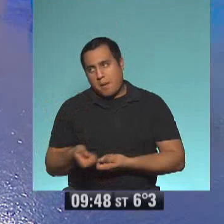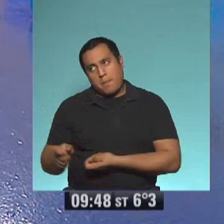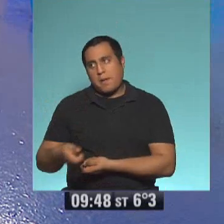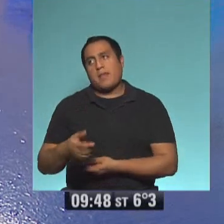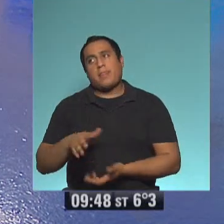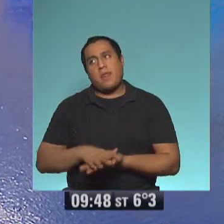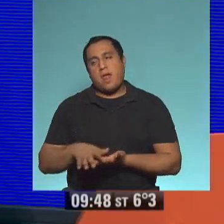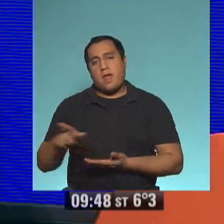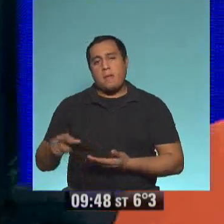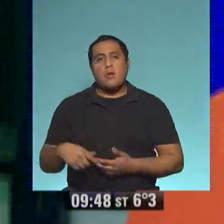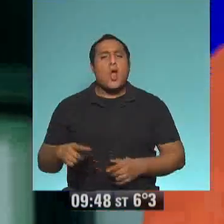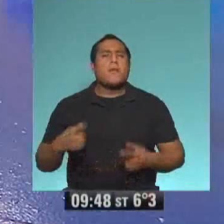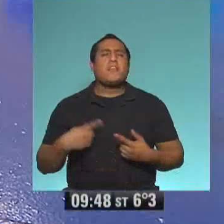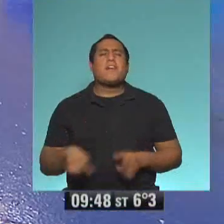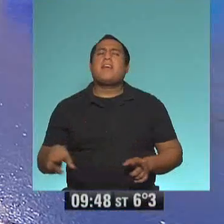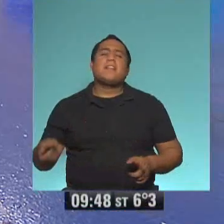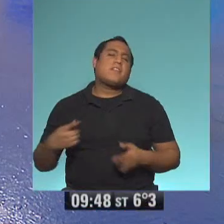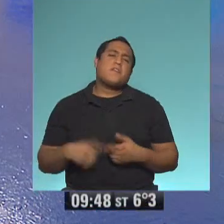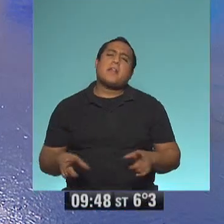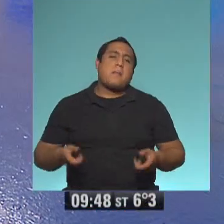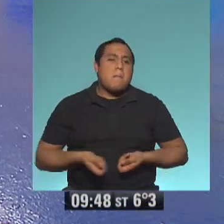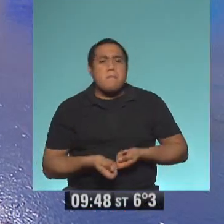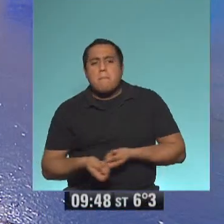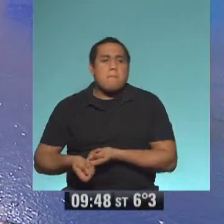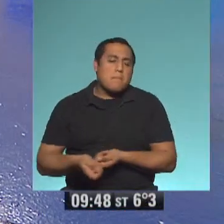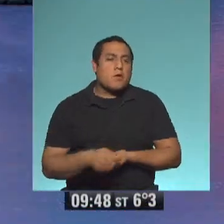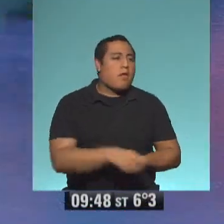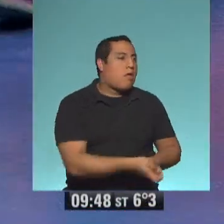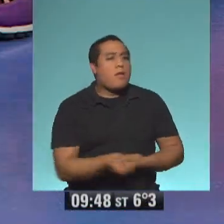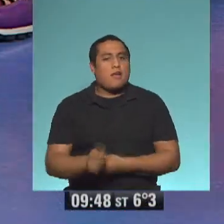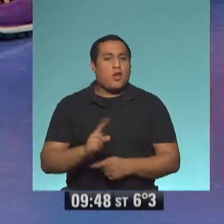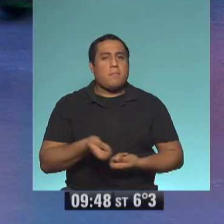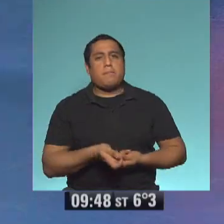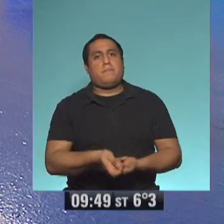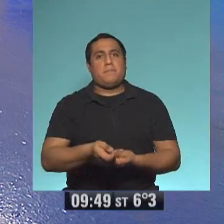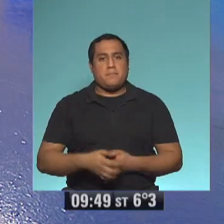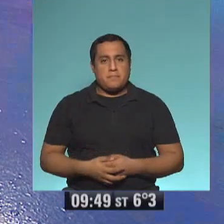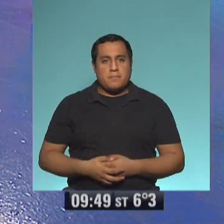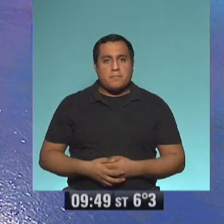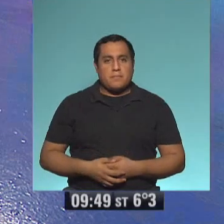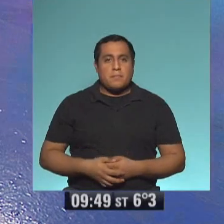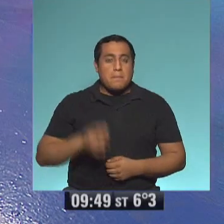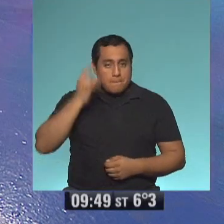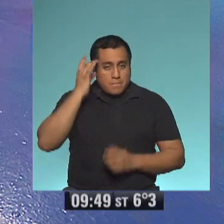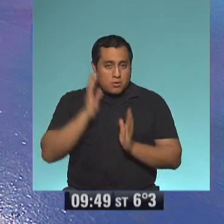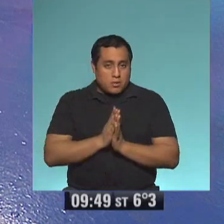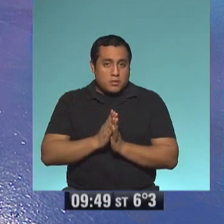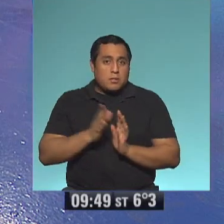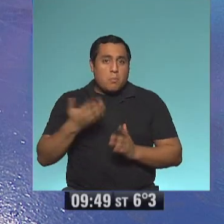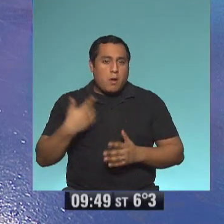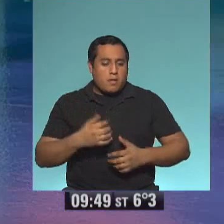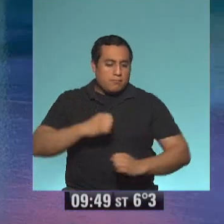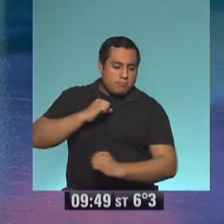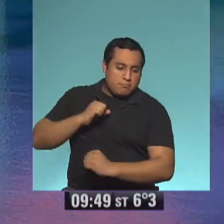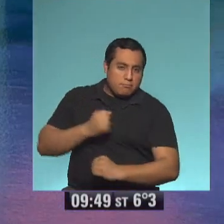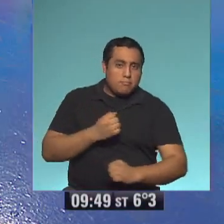No, bueno, pero esto es distinto que el hockey. Esto no es como el hockey, esto es para adelante hay que dar. ¿Es para adelante? Claro, está bien. Además, también la perdón, también podemos así, depende de que el palo